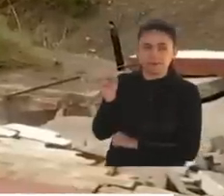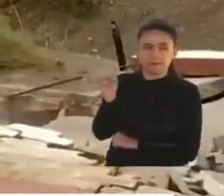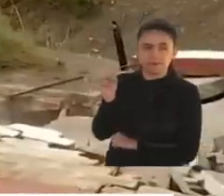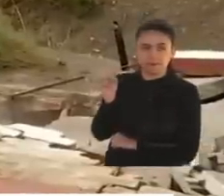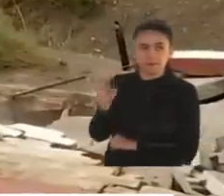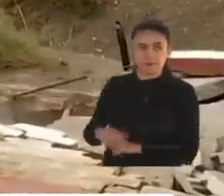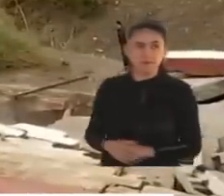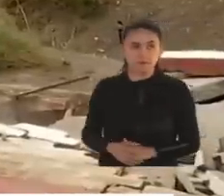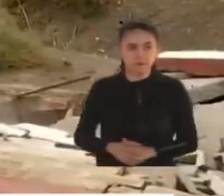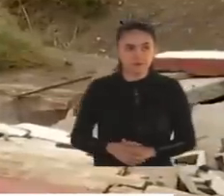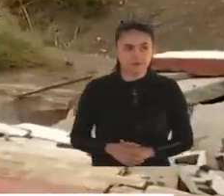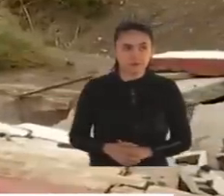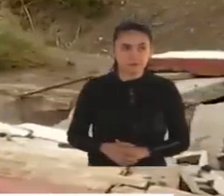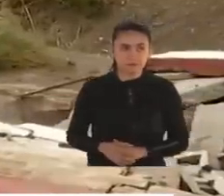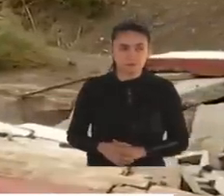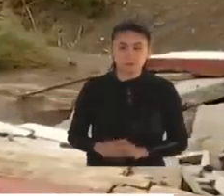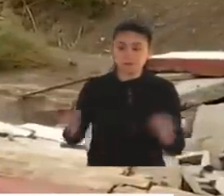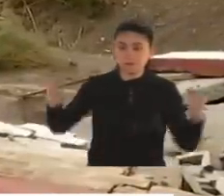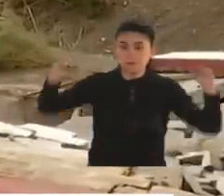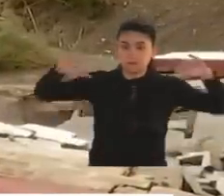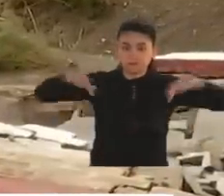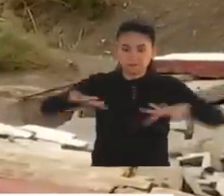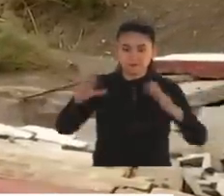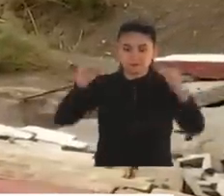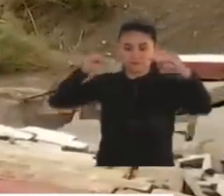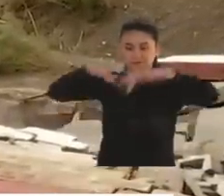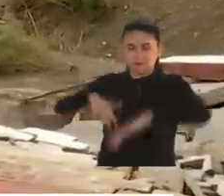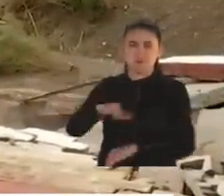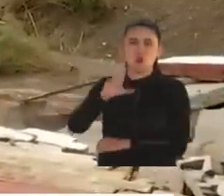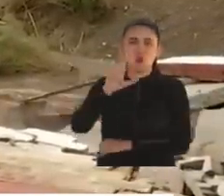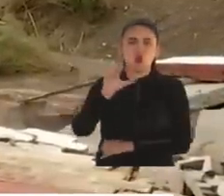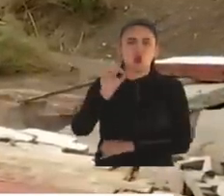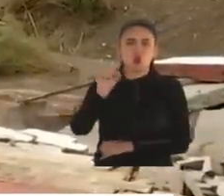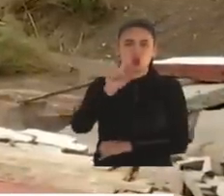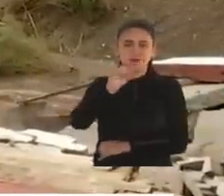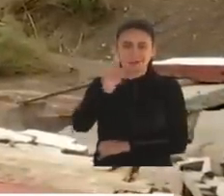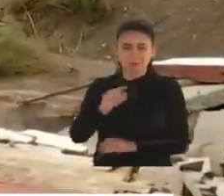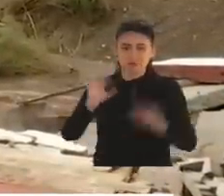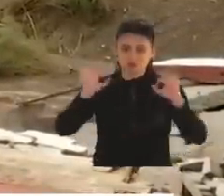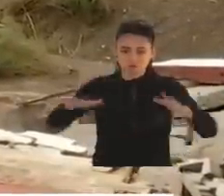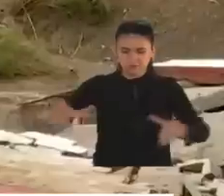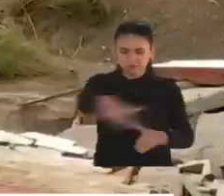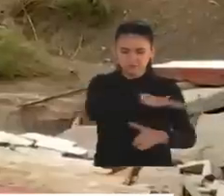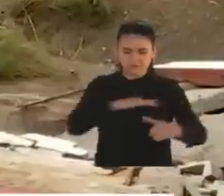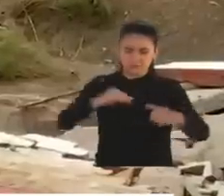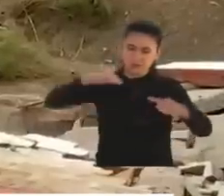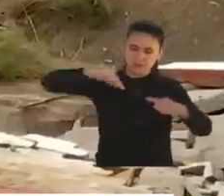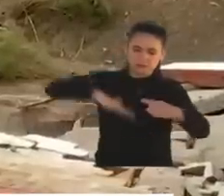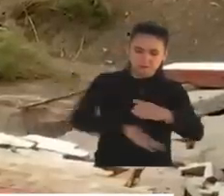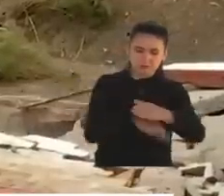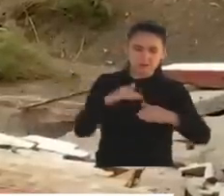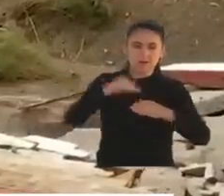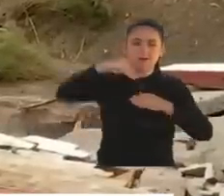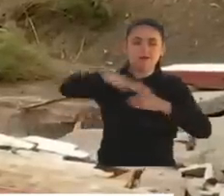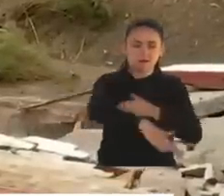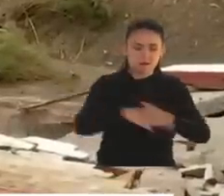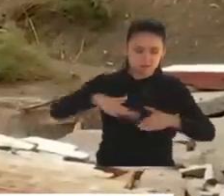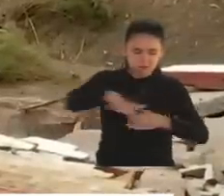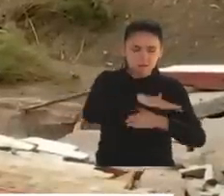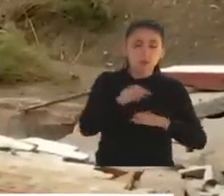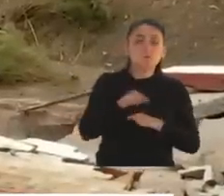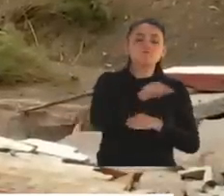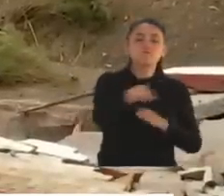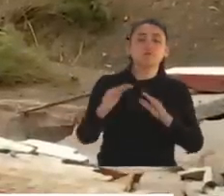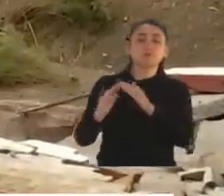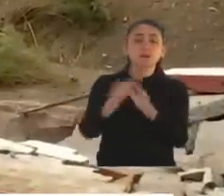abismo. El cauce de la avalancha que partió el municipio de Rosas en dos, precisamente del otro lado, hay 11 veredas